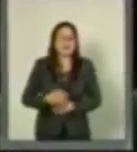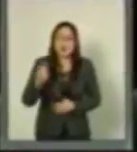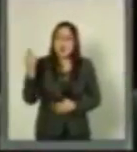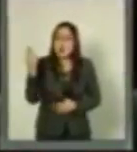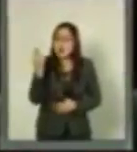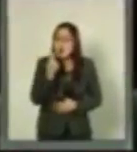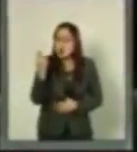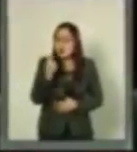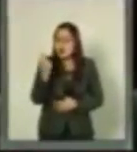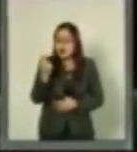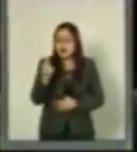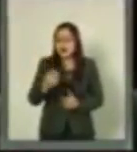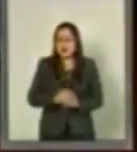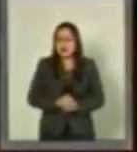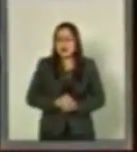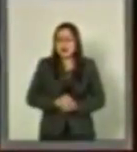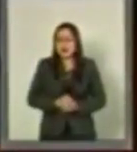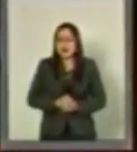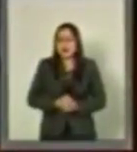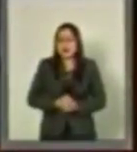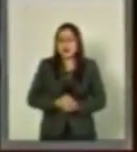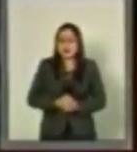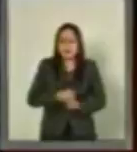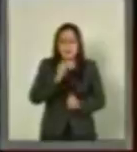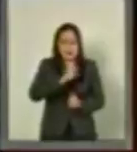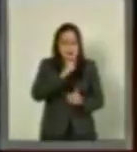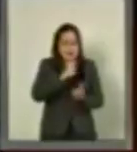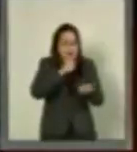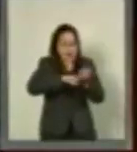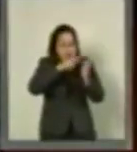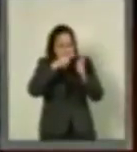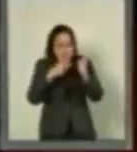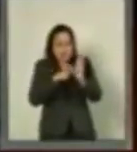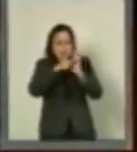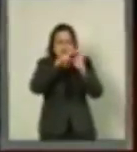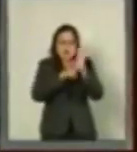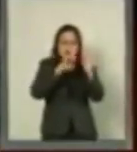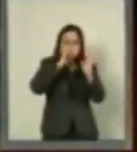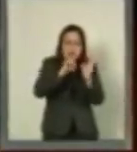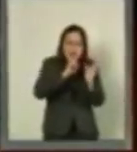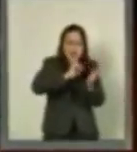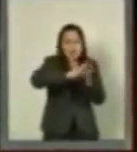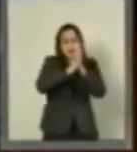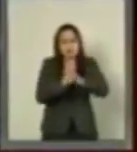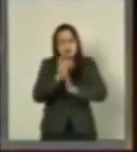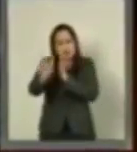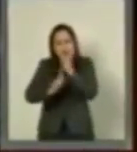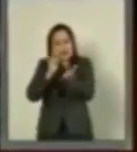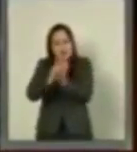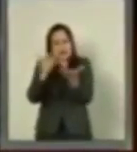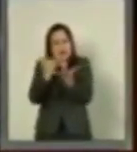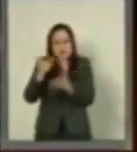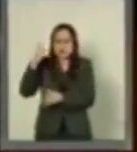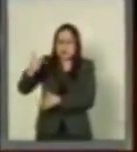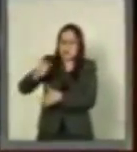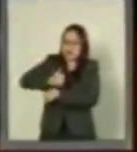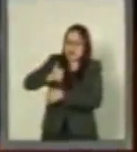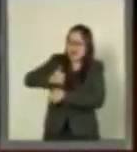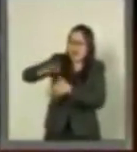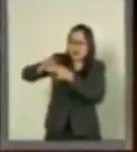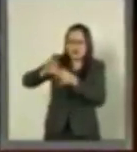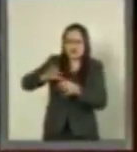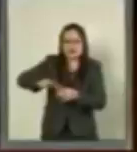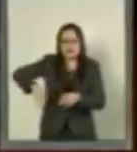urgencia de poner en ley lo que no está regulado. Usted refirió a las Fuerzas Armadas, lo hemos escuchado